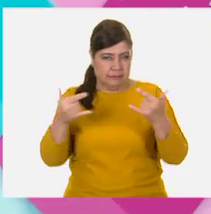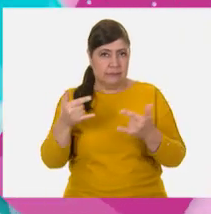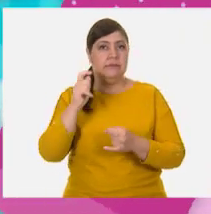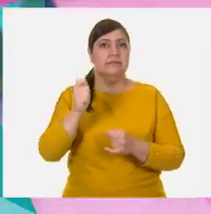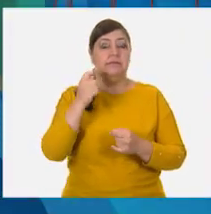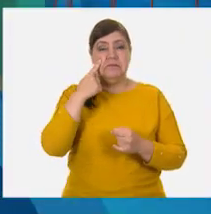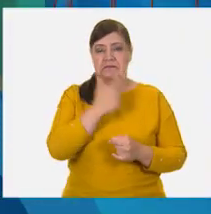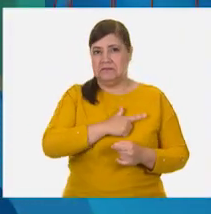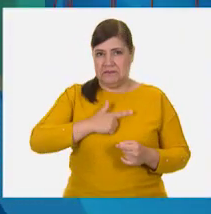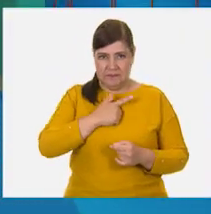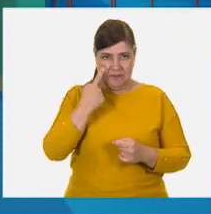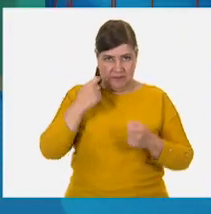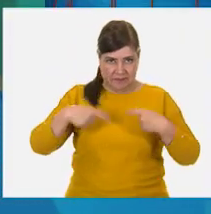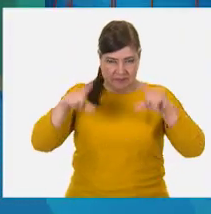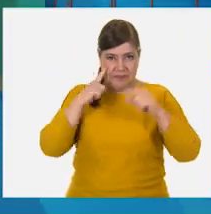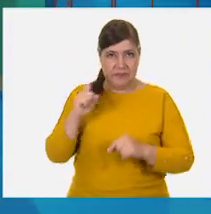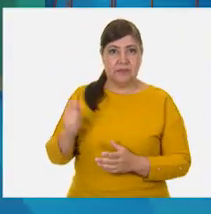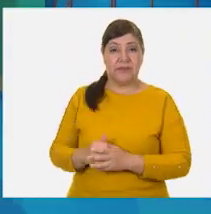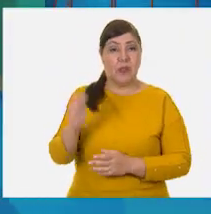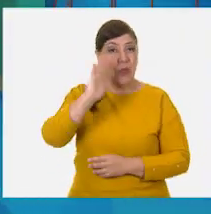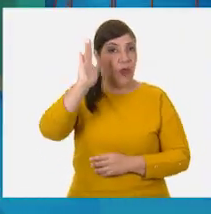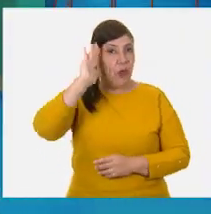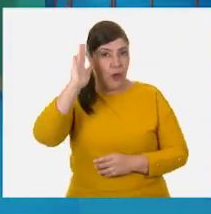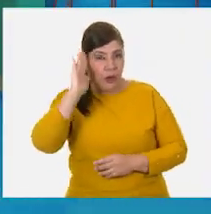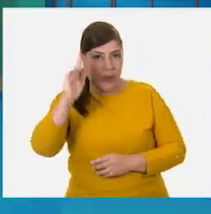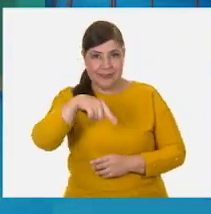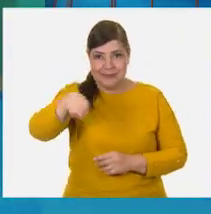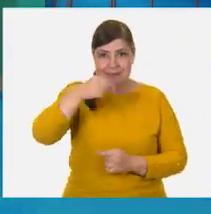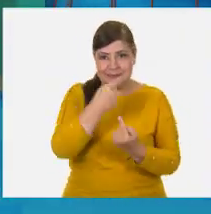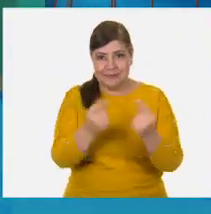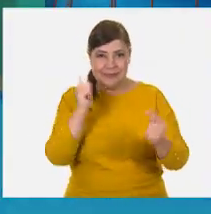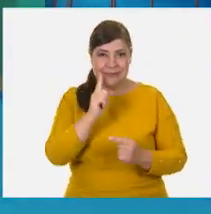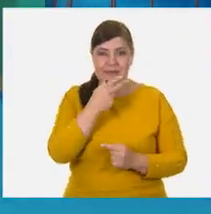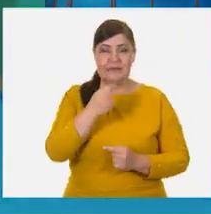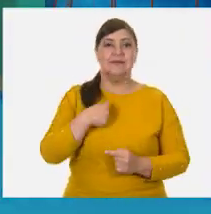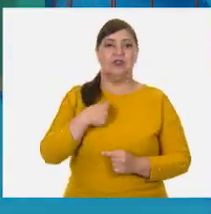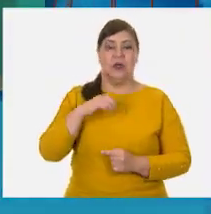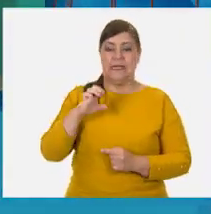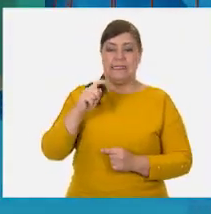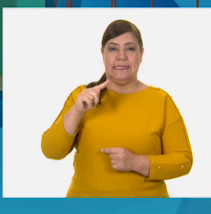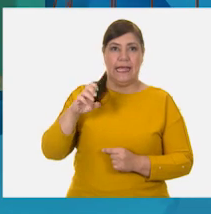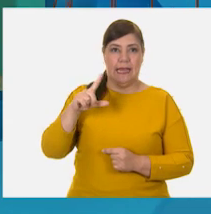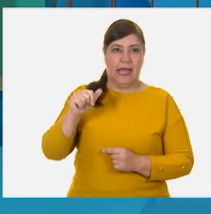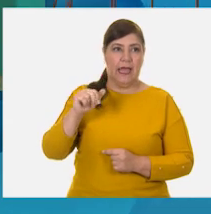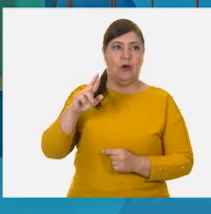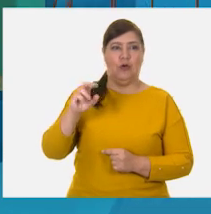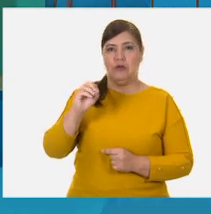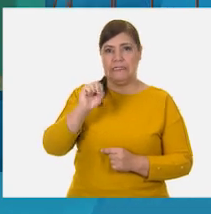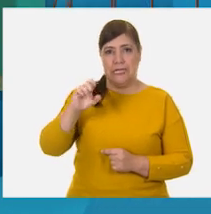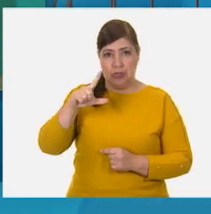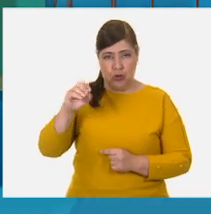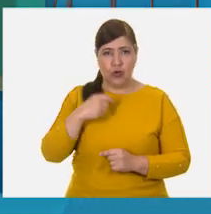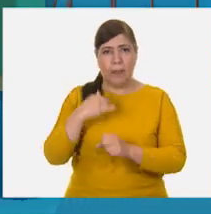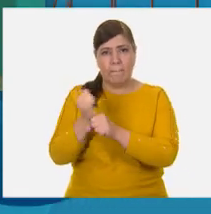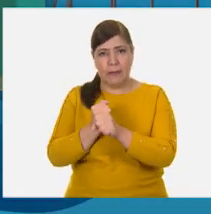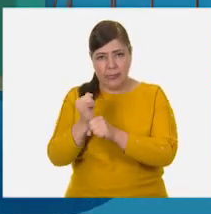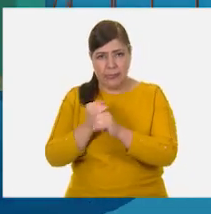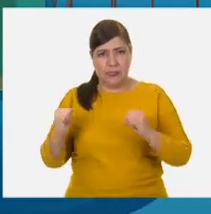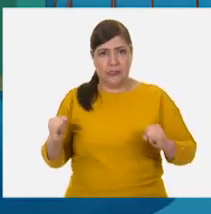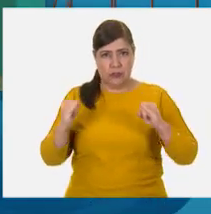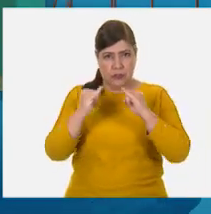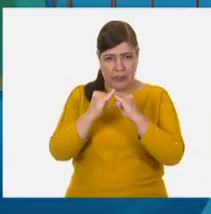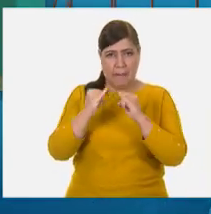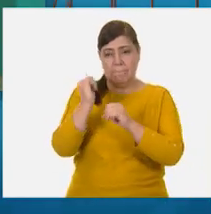video! Hola chicas, hola chicos. Soy Estela Rosselló Soberón, soy investigadora del Instituto de